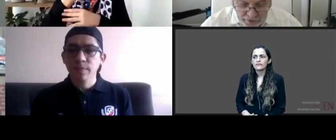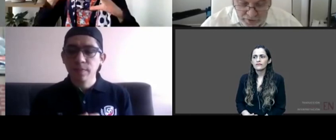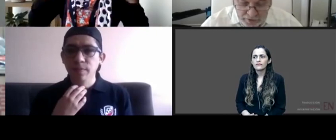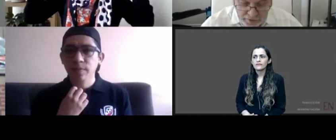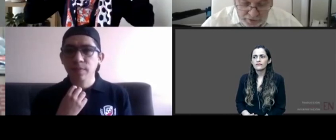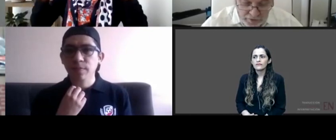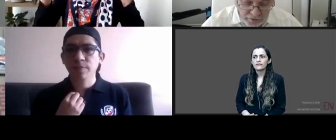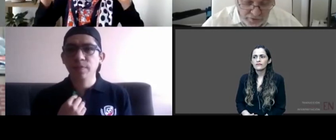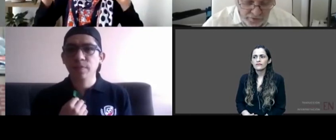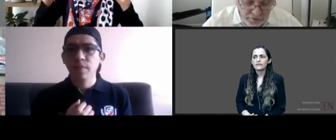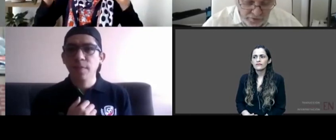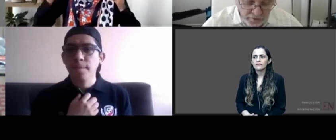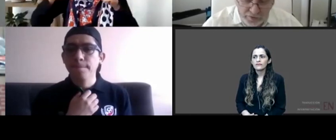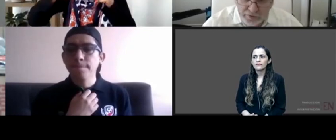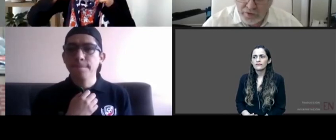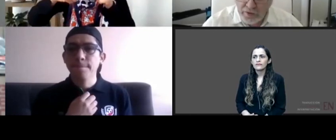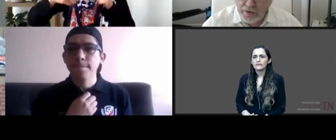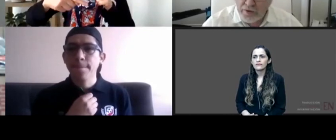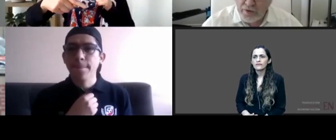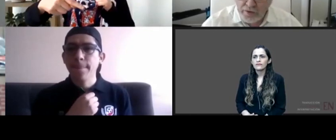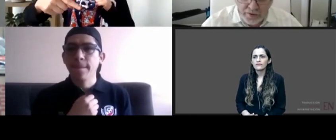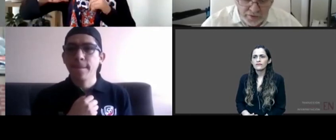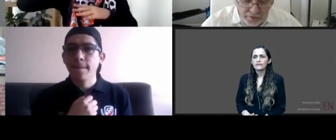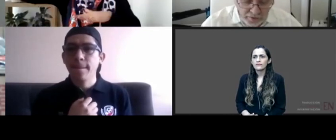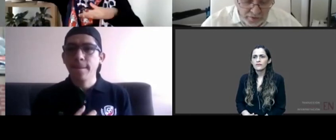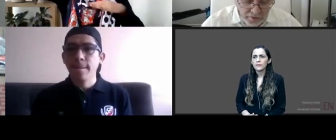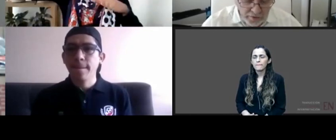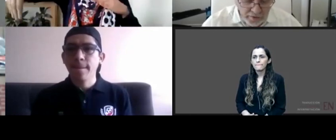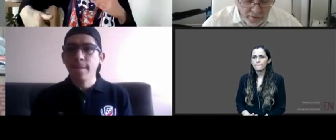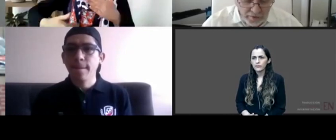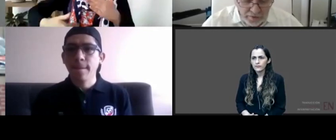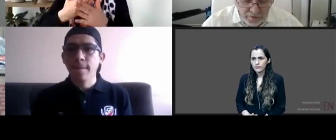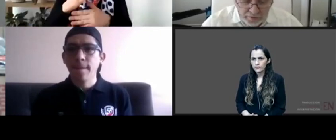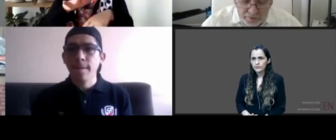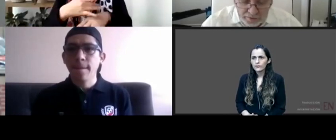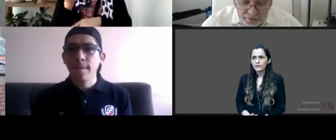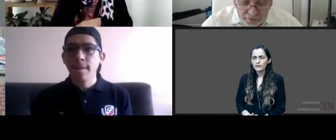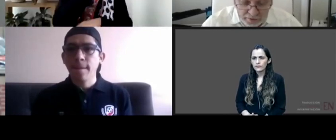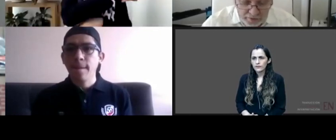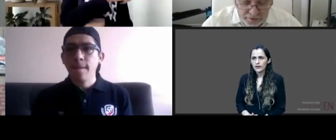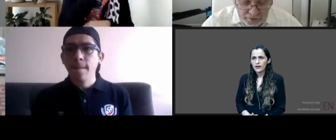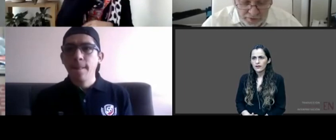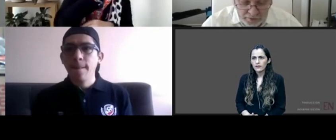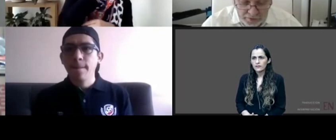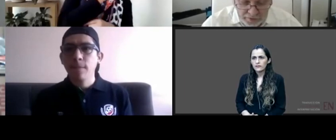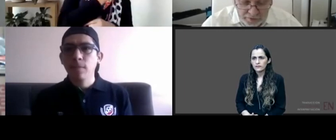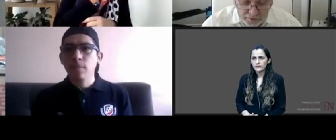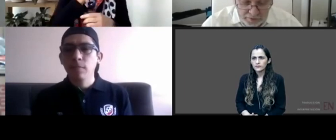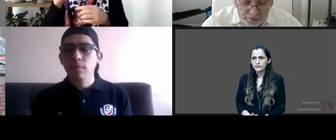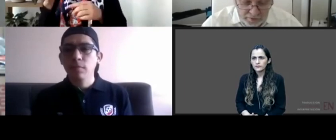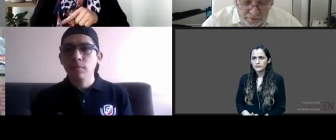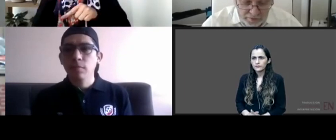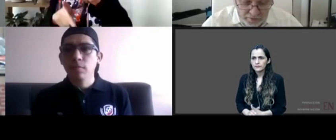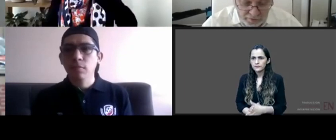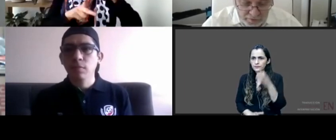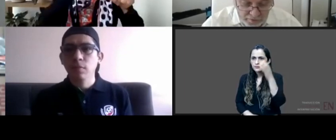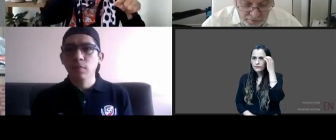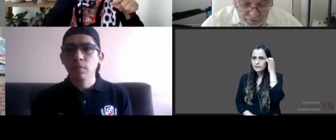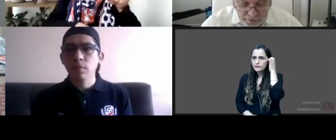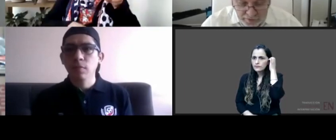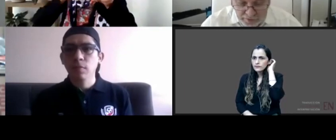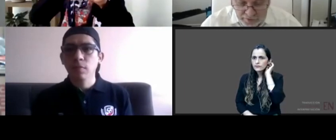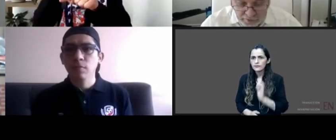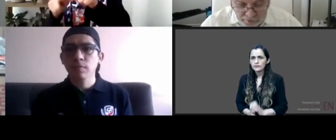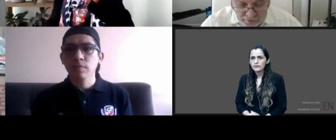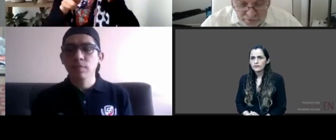pueden escuchar, pueden platicar, pueden comunicarse. Eso pasa con los niños sordos, ¿no? En la mañana están platicando con sus compañeros,